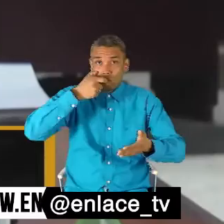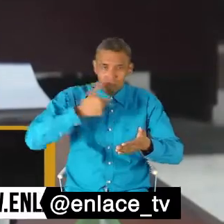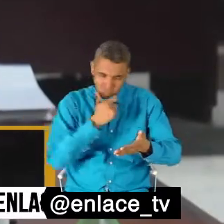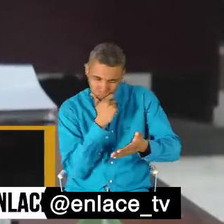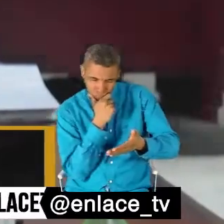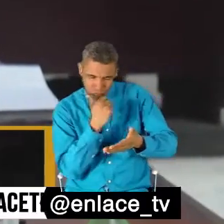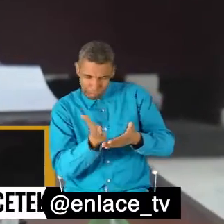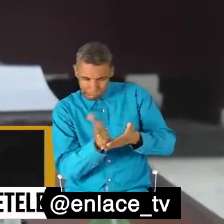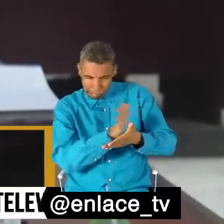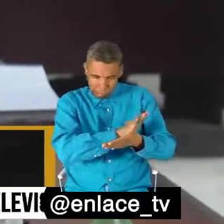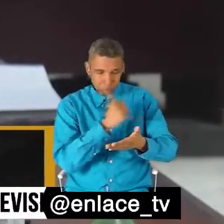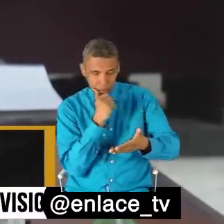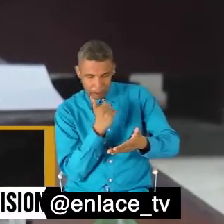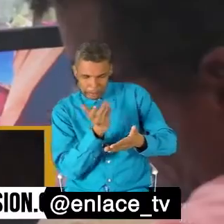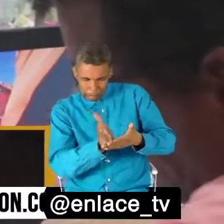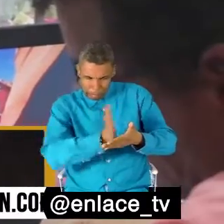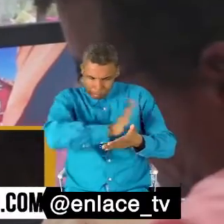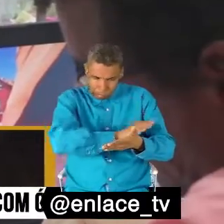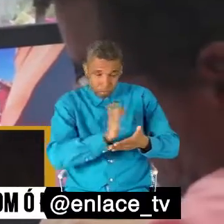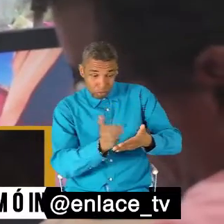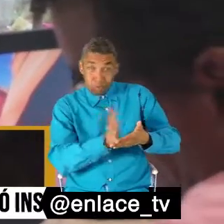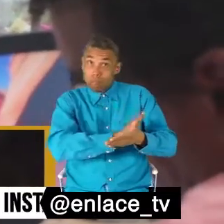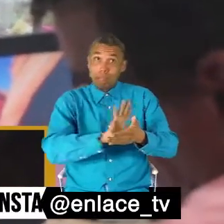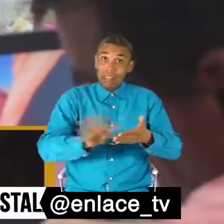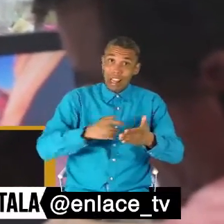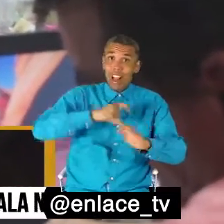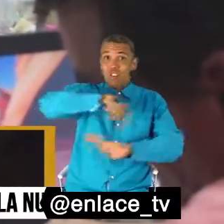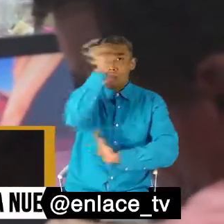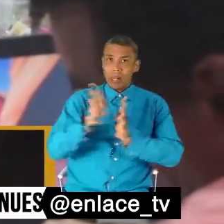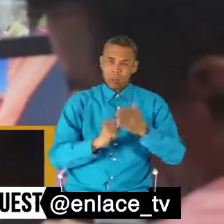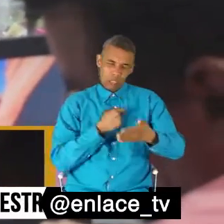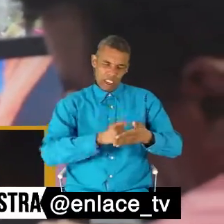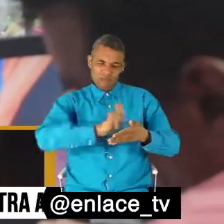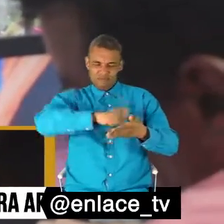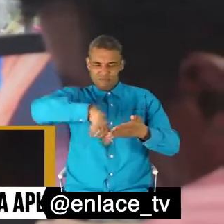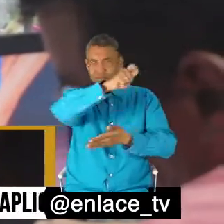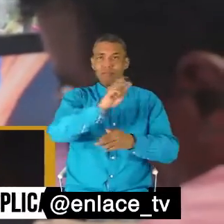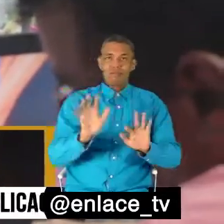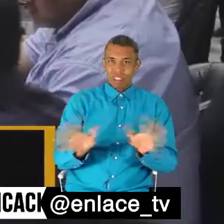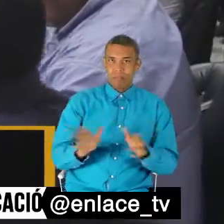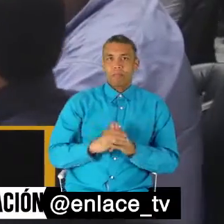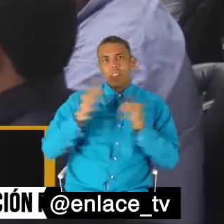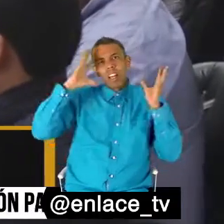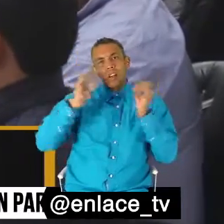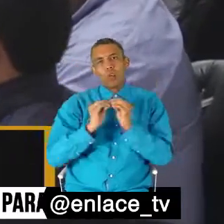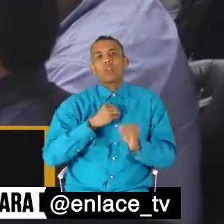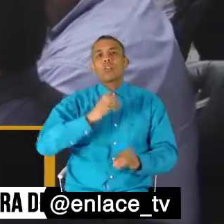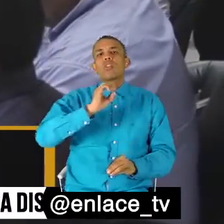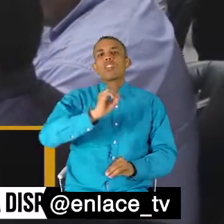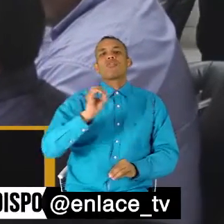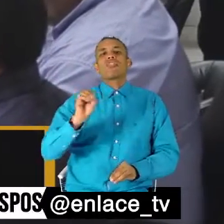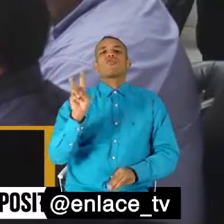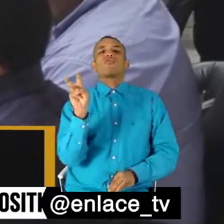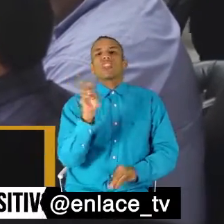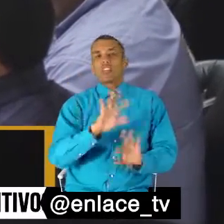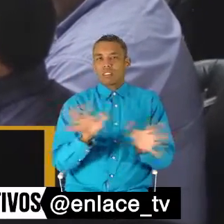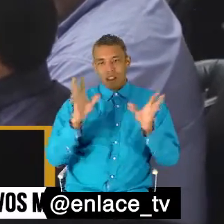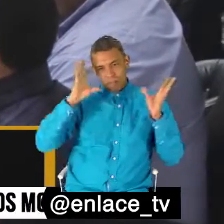acuerdo número 007, en el cual contemplaba el plan de desarrollo. Así que hoy gana Barranca Bermeja con